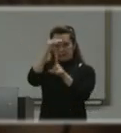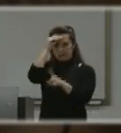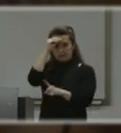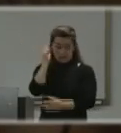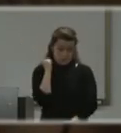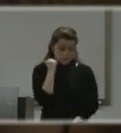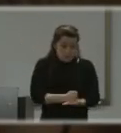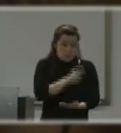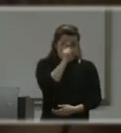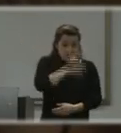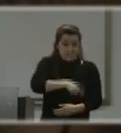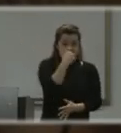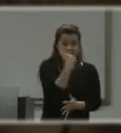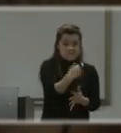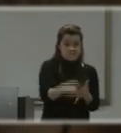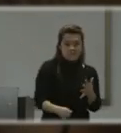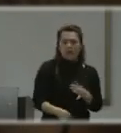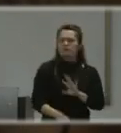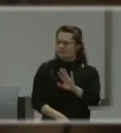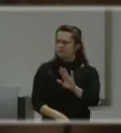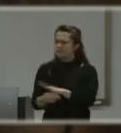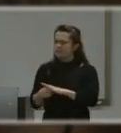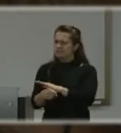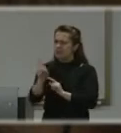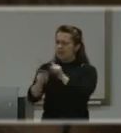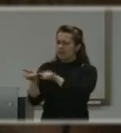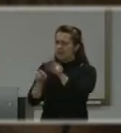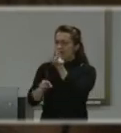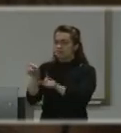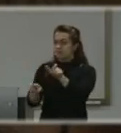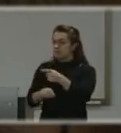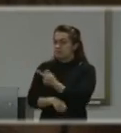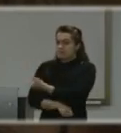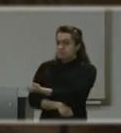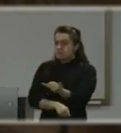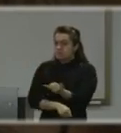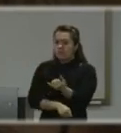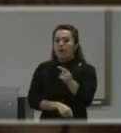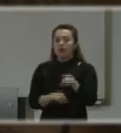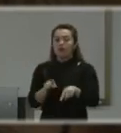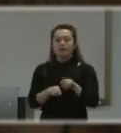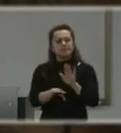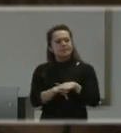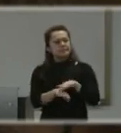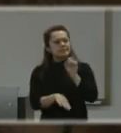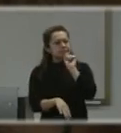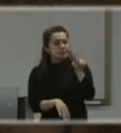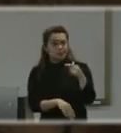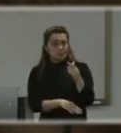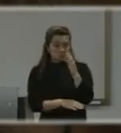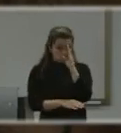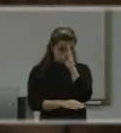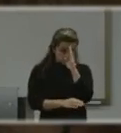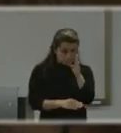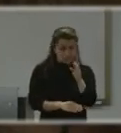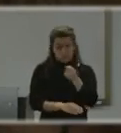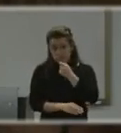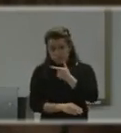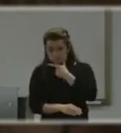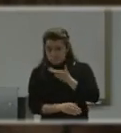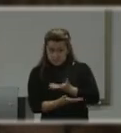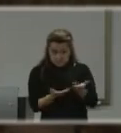imponérselo, ¿cierto? Hay casos muy particulares donde a todo el mundo se le llega a preguntar cuál es su orientación sexual. Es más, en